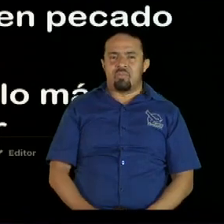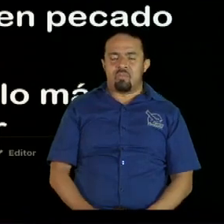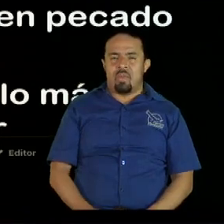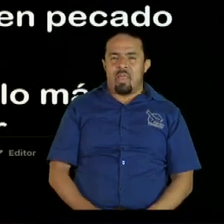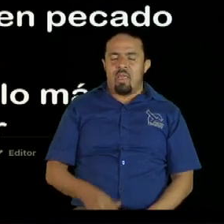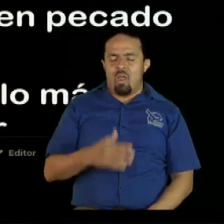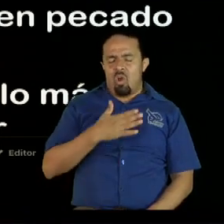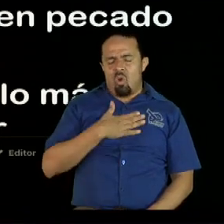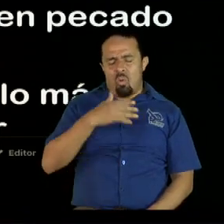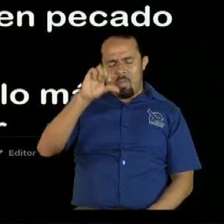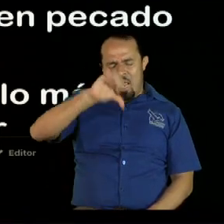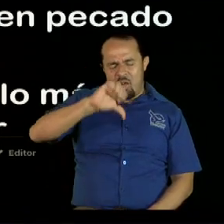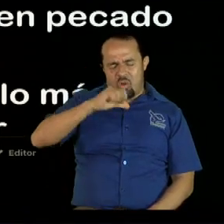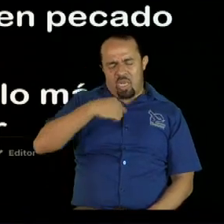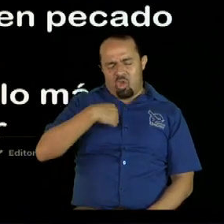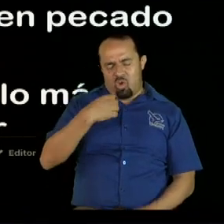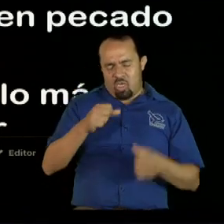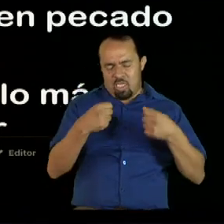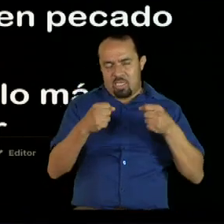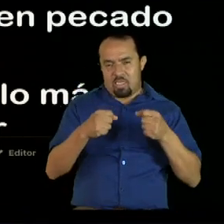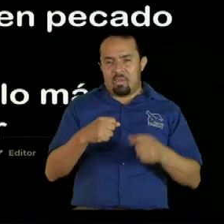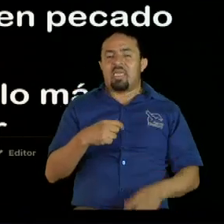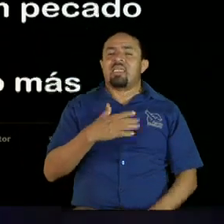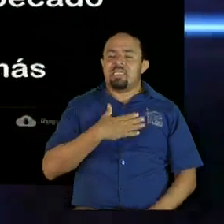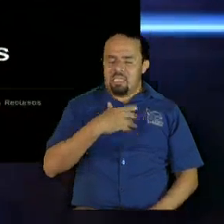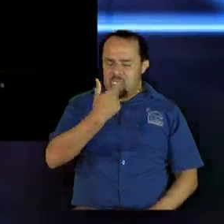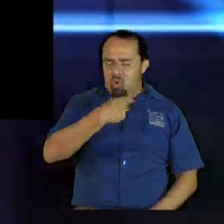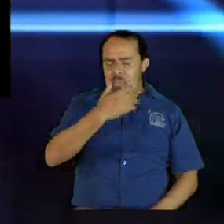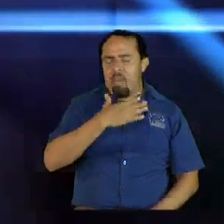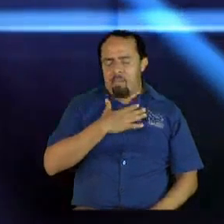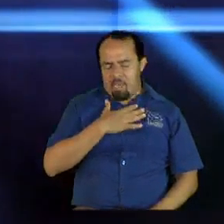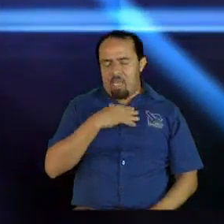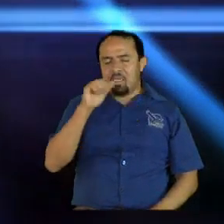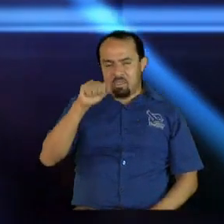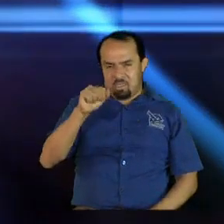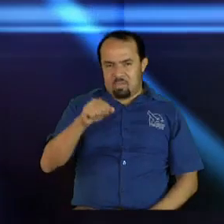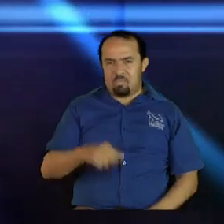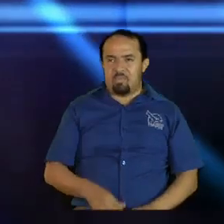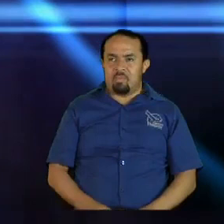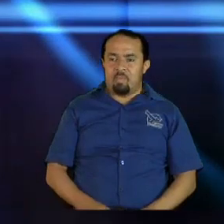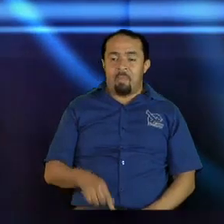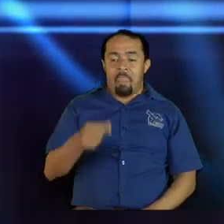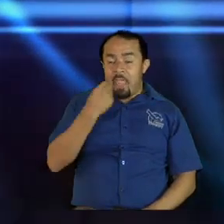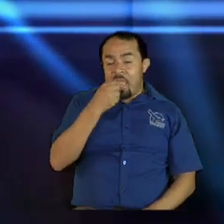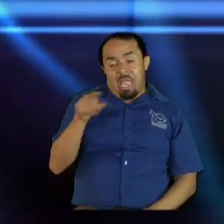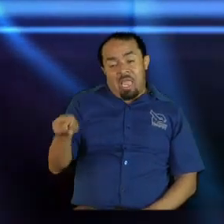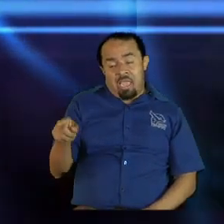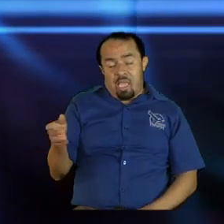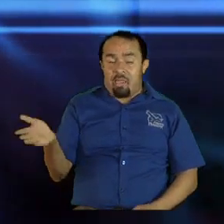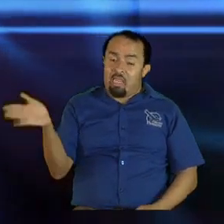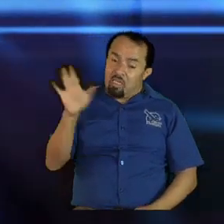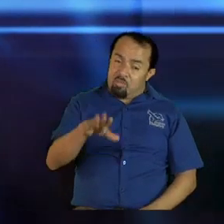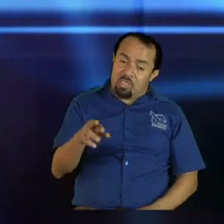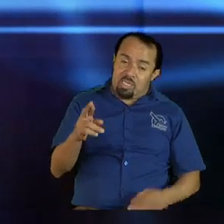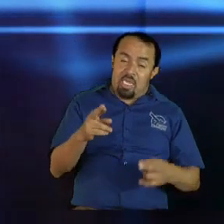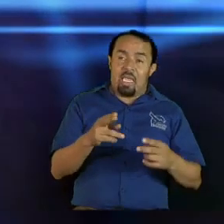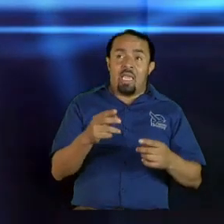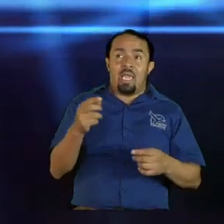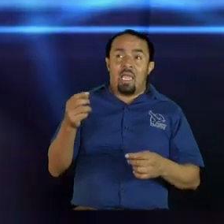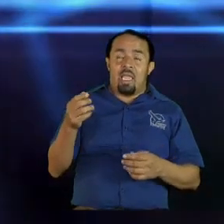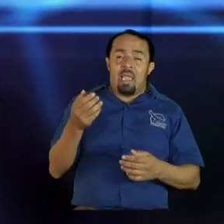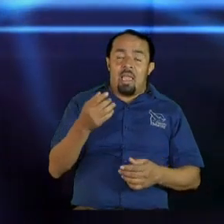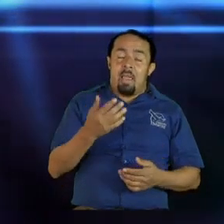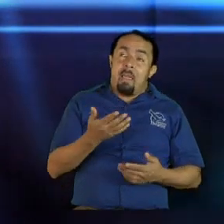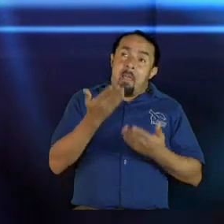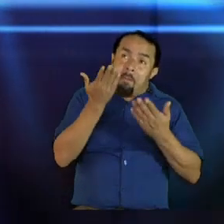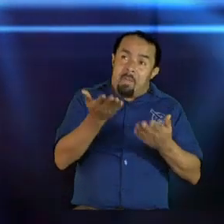yo reconozco mis transgresiones, es culpa mía, ella que se arregle contigo. Y ella también se arregló